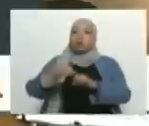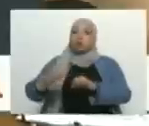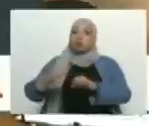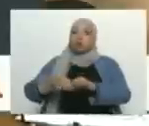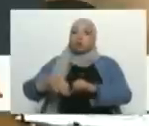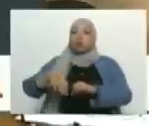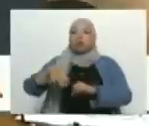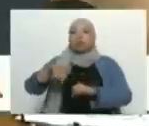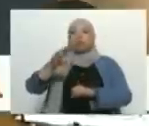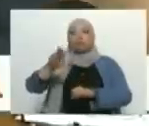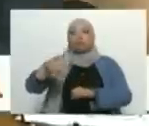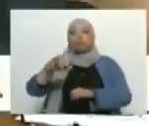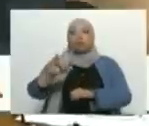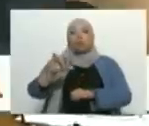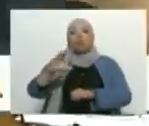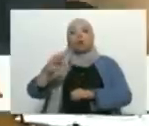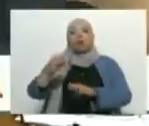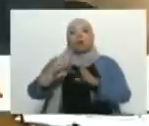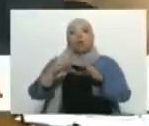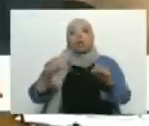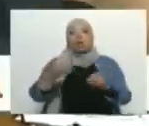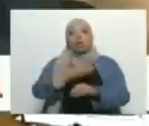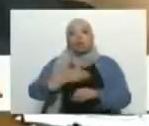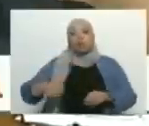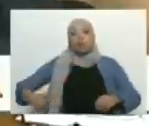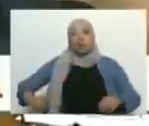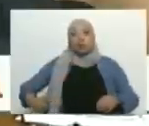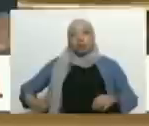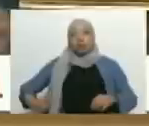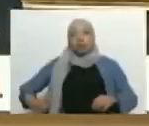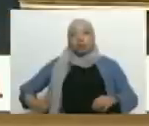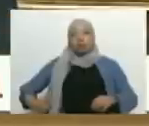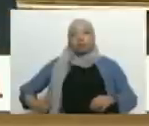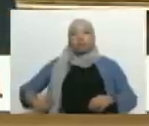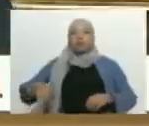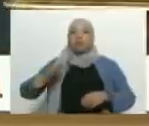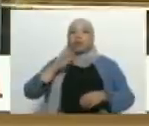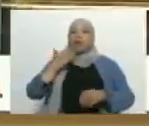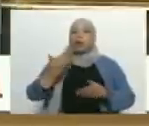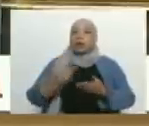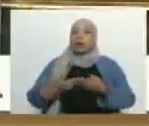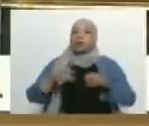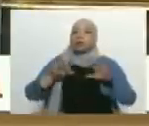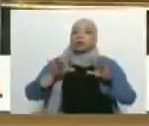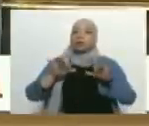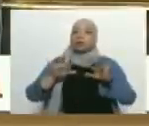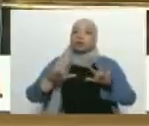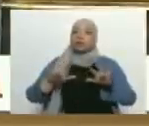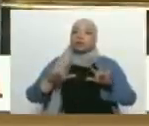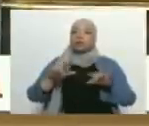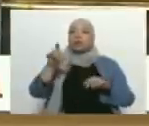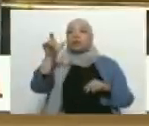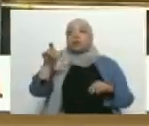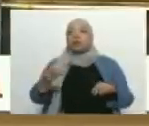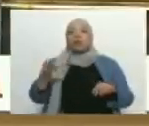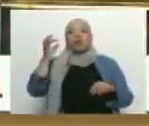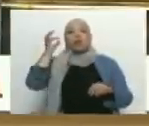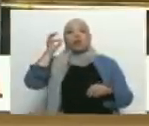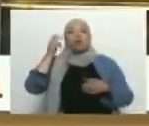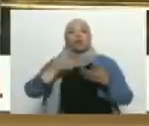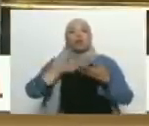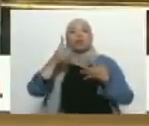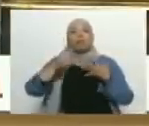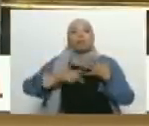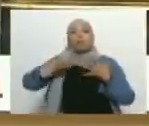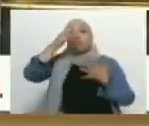estado Anzoátegui. Es todo, ciudadano presidente. Gracias, secretaria. Voy a dejar en el derecho de palabra para presentar el proyecto de